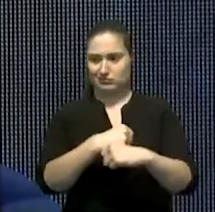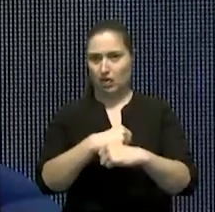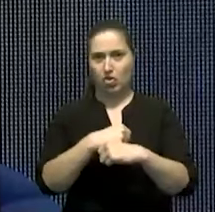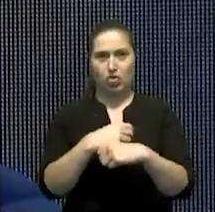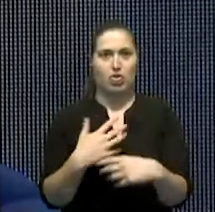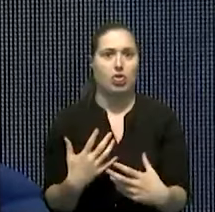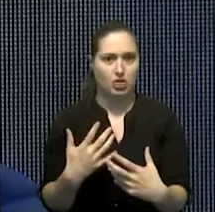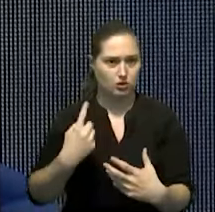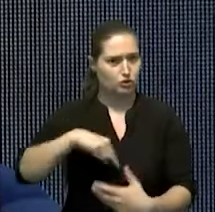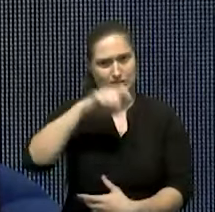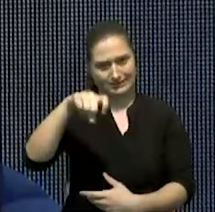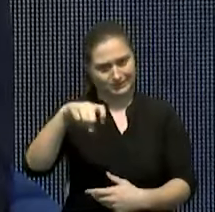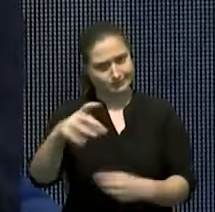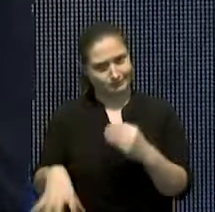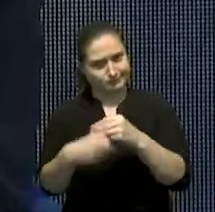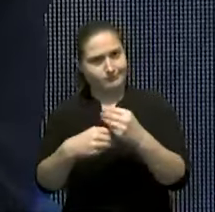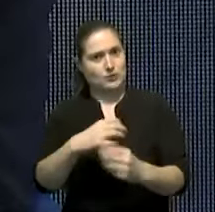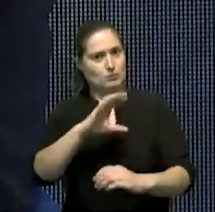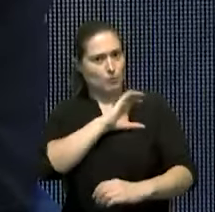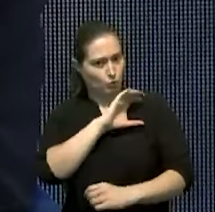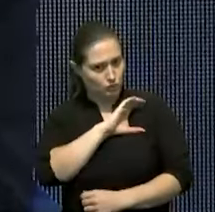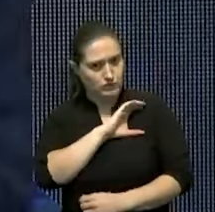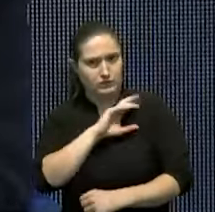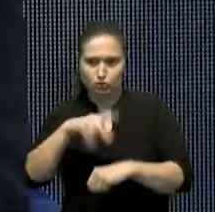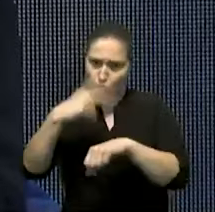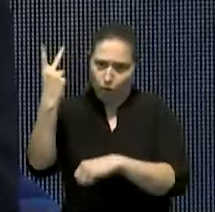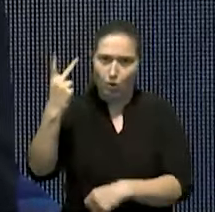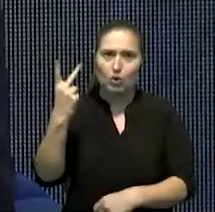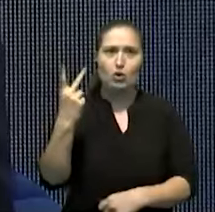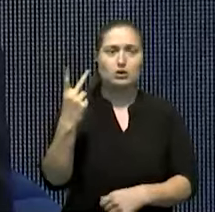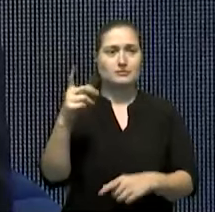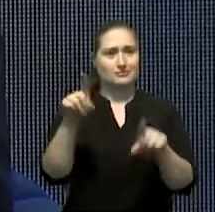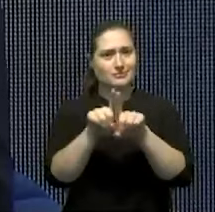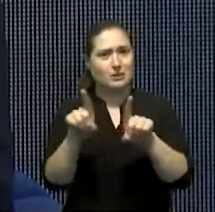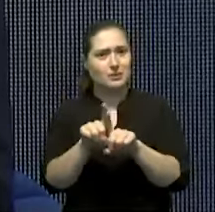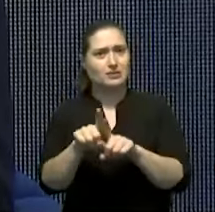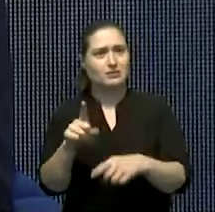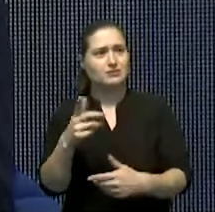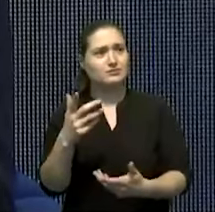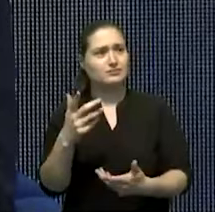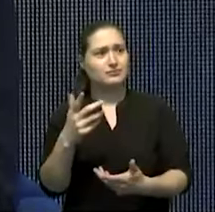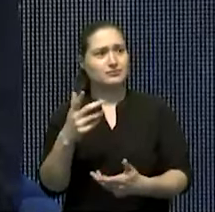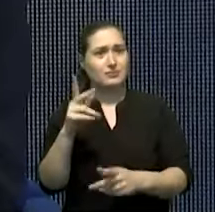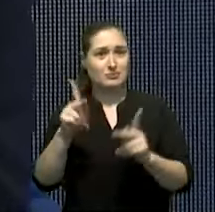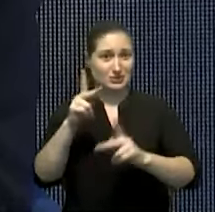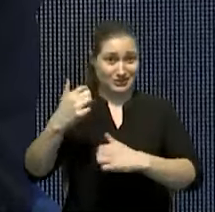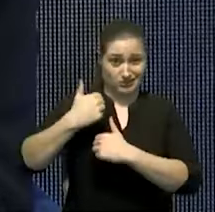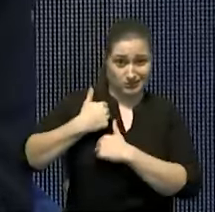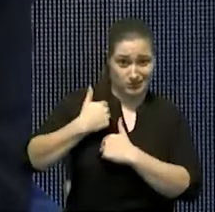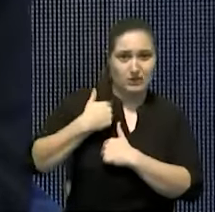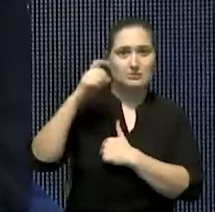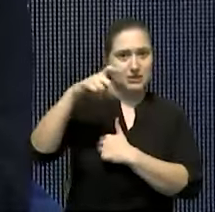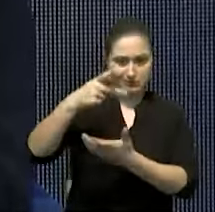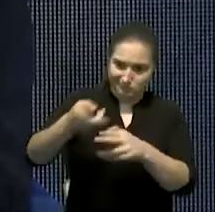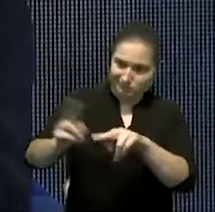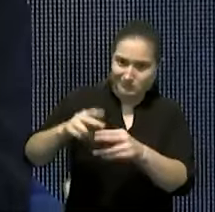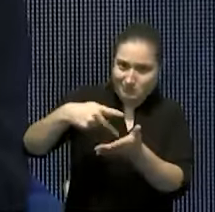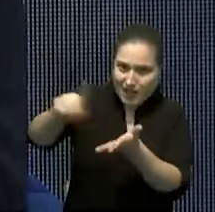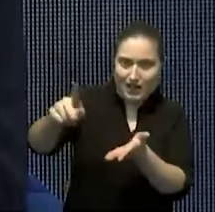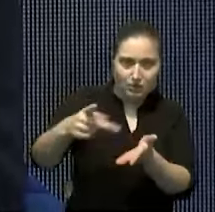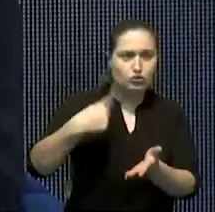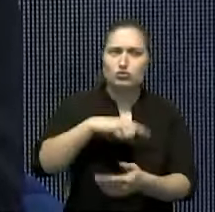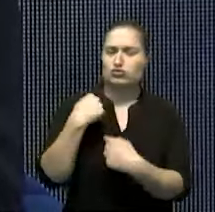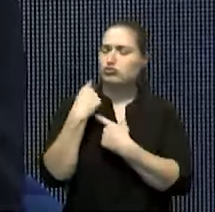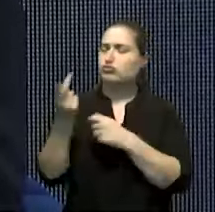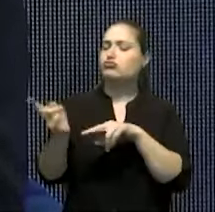policías que nosotros tenemos nosotros tenemos que pagarle mejor también a a nuestros miembros de las fuerzas armadas como lo hemos hecho pero ya